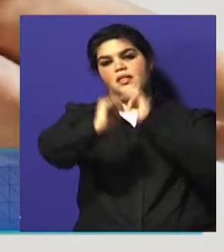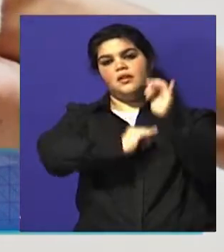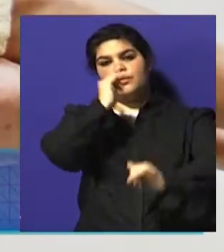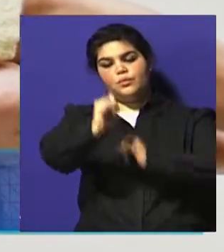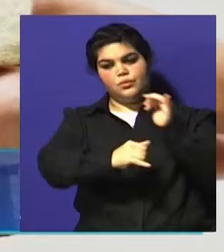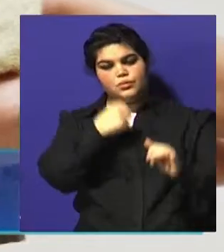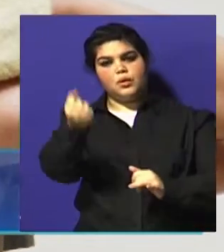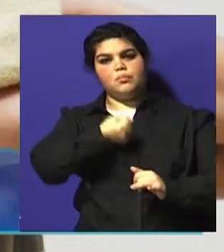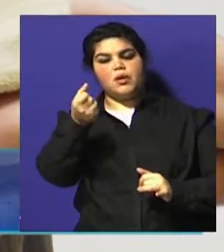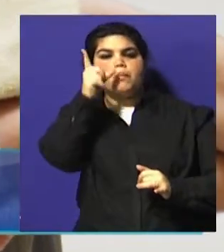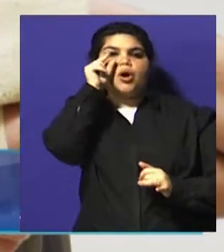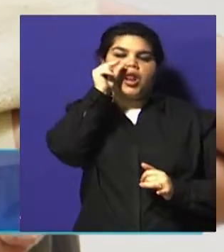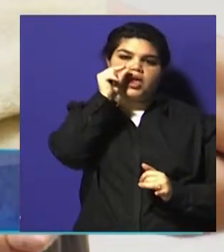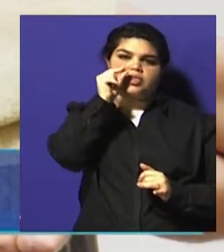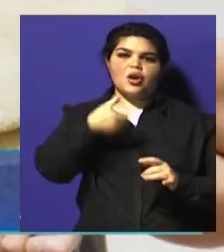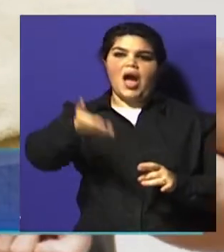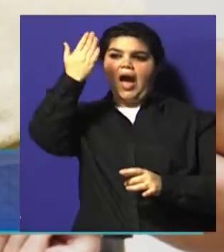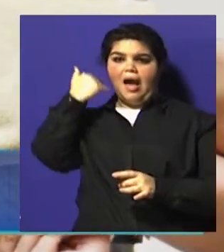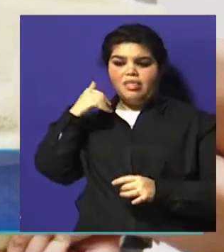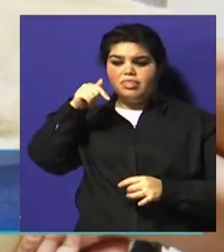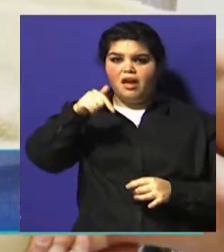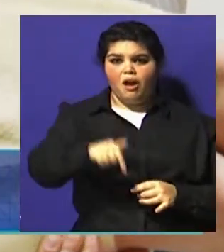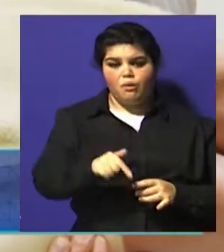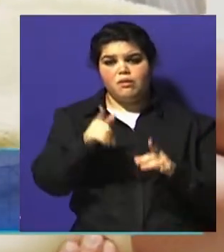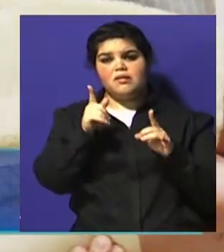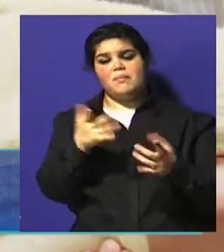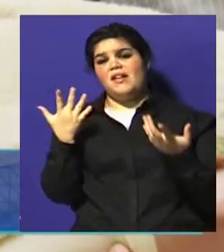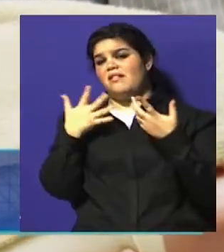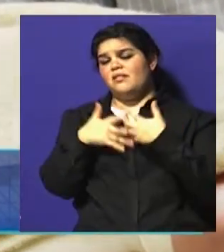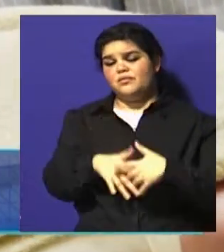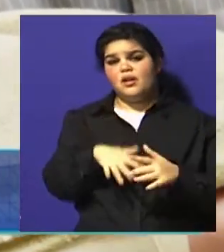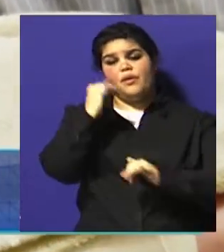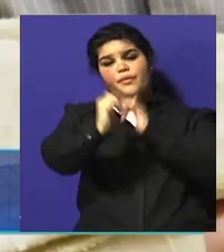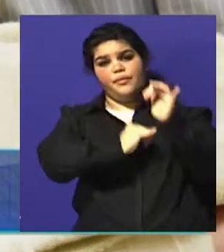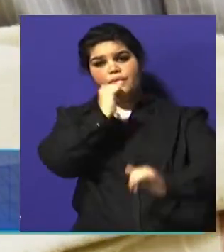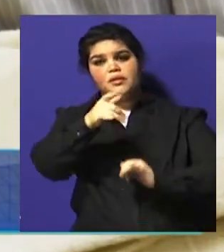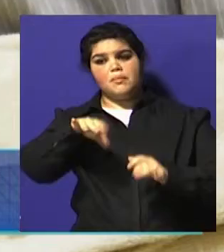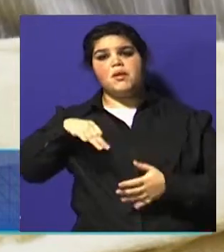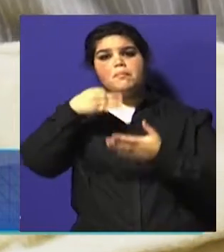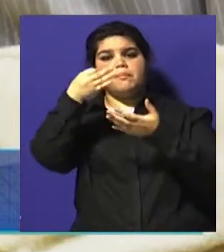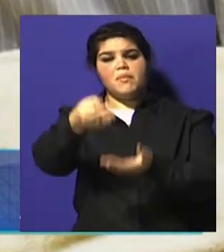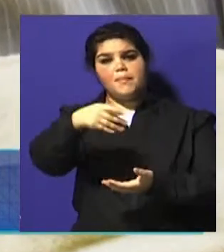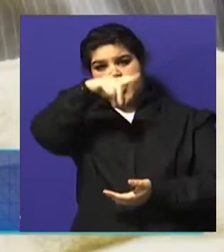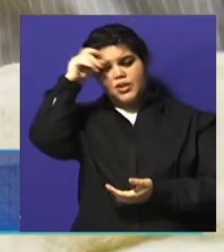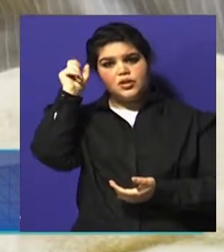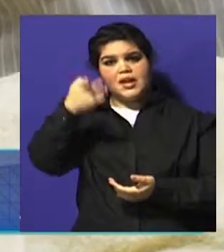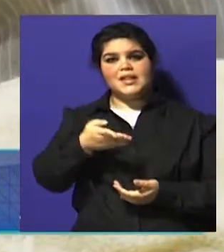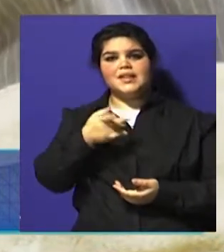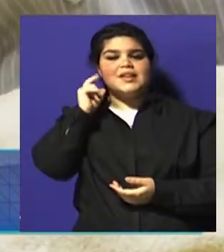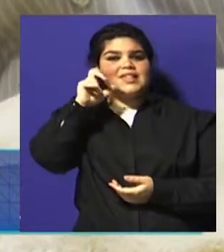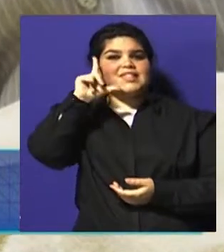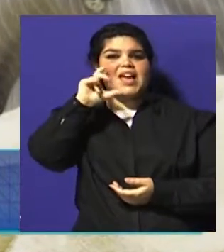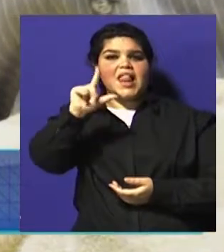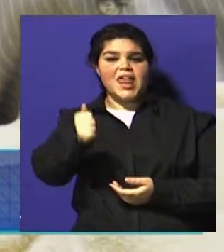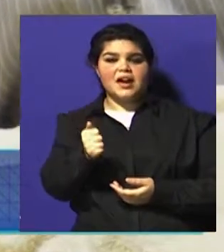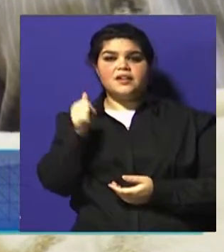hincapié en aspectos políticos, ya sean de nuestro pasado, de nuestro presente, de la Argentina. Y quien se lleva al Premio Nacional, Griselda Gambaro, la dramaturga,